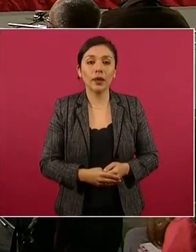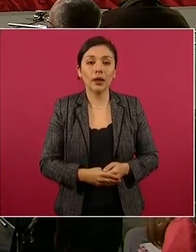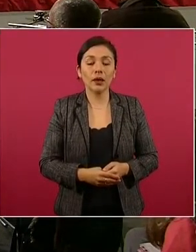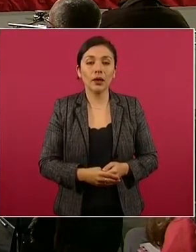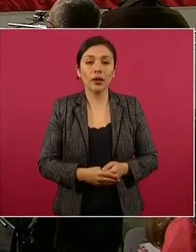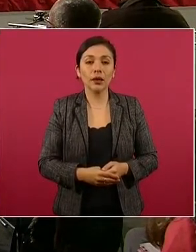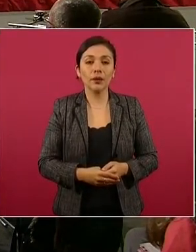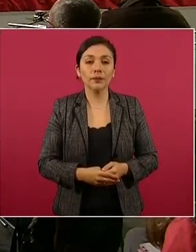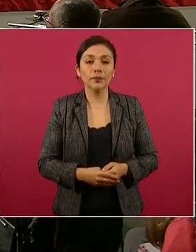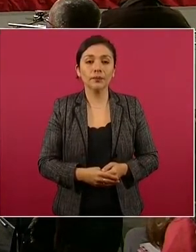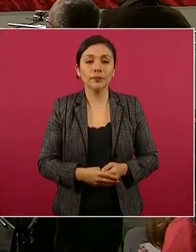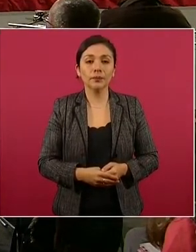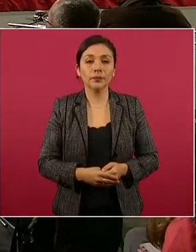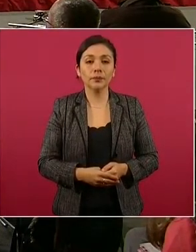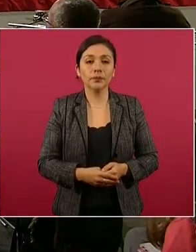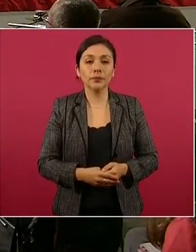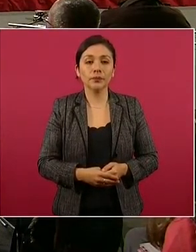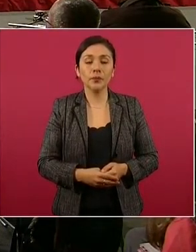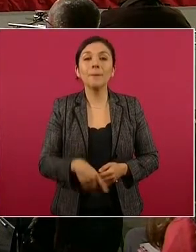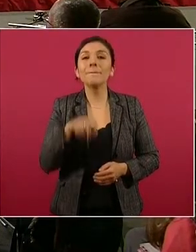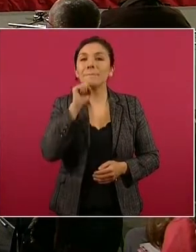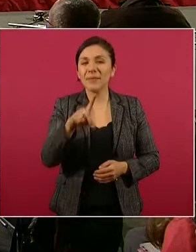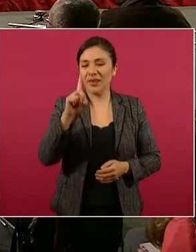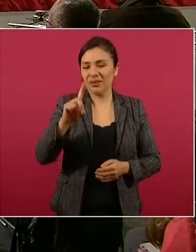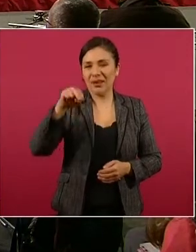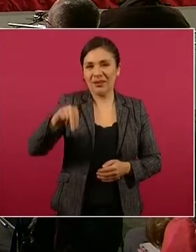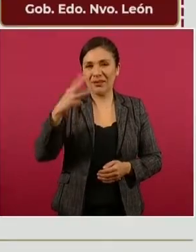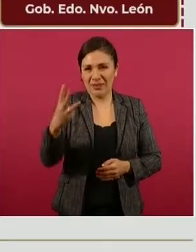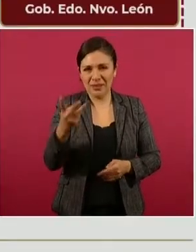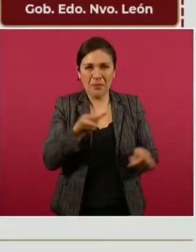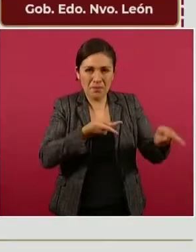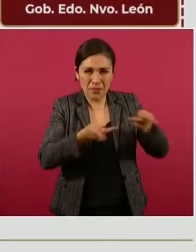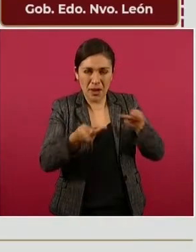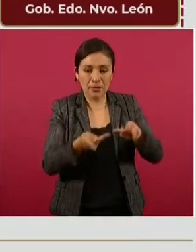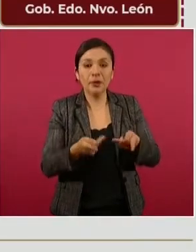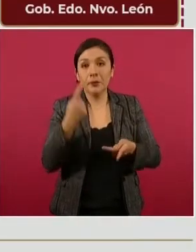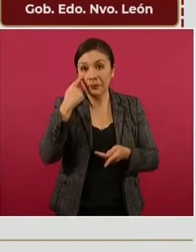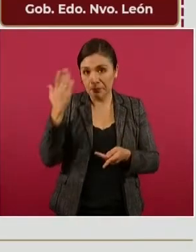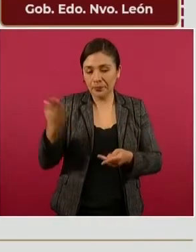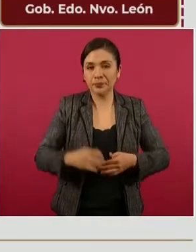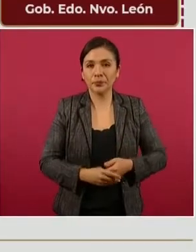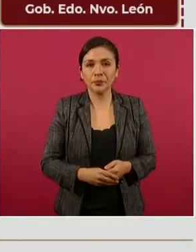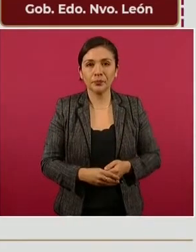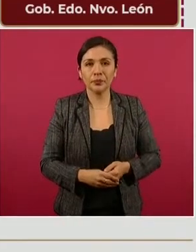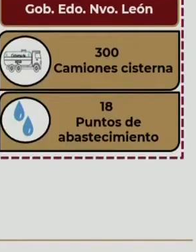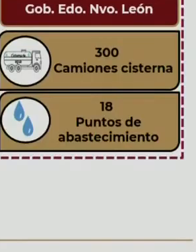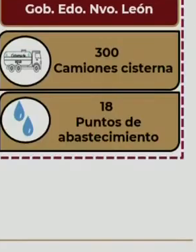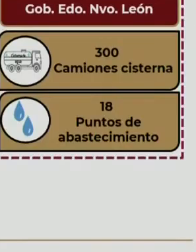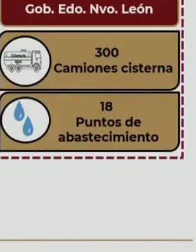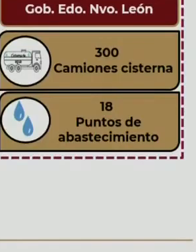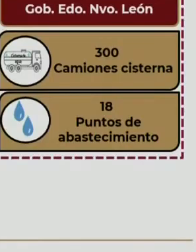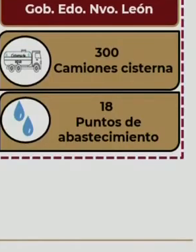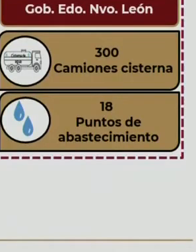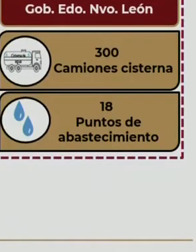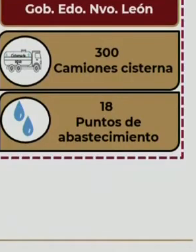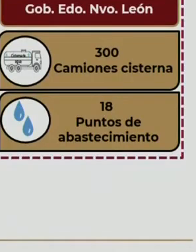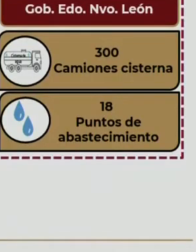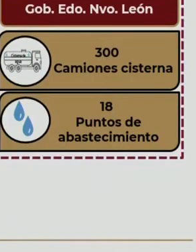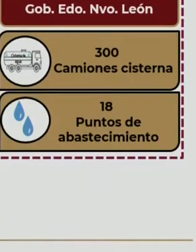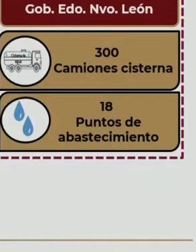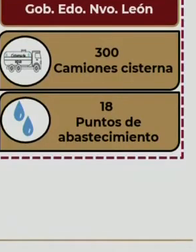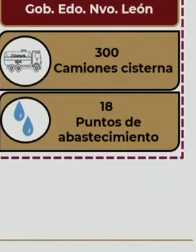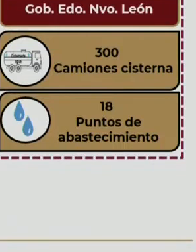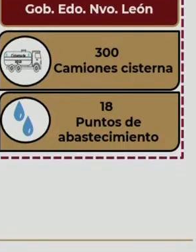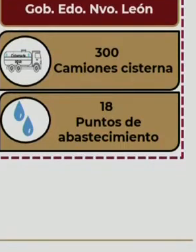aquí tenemos el dentro del plan de de tres se implementó el apoyo al estado de nuevo léon